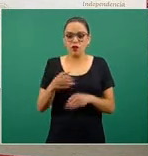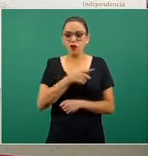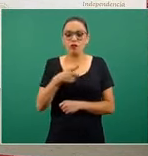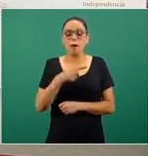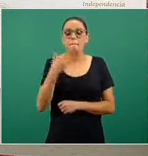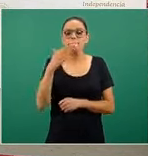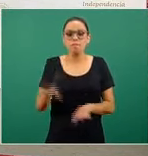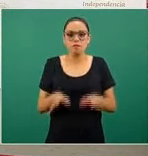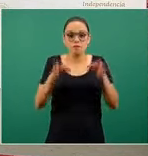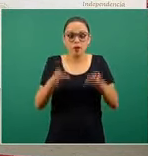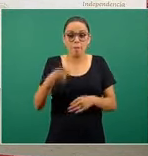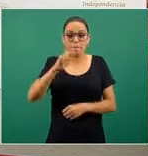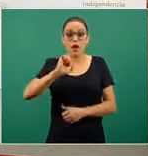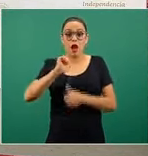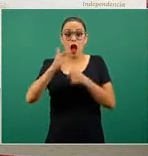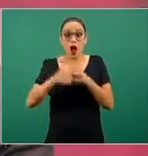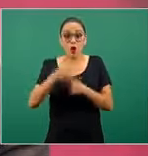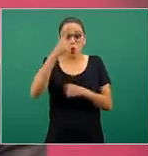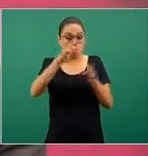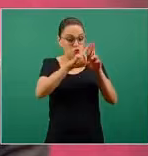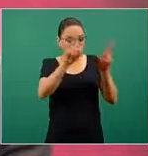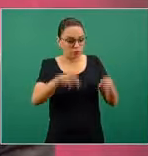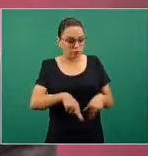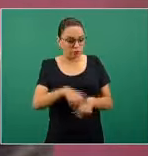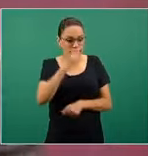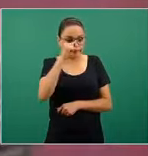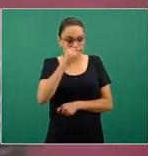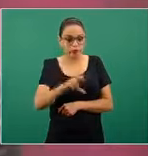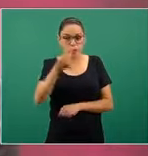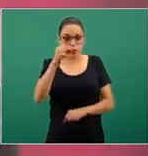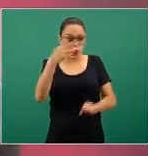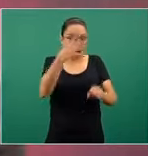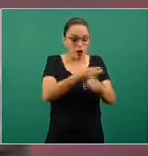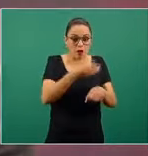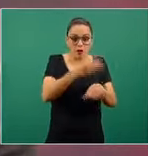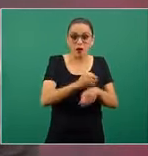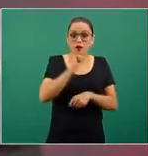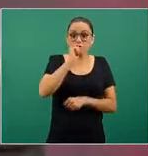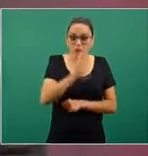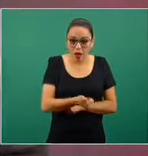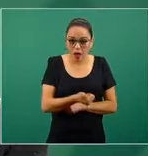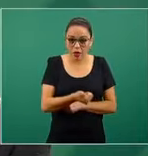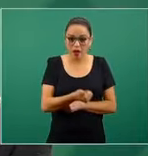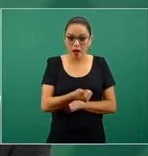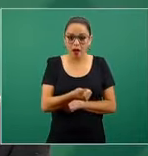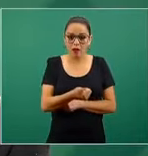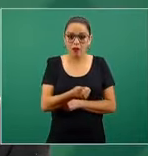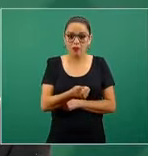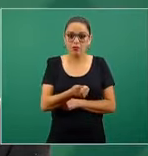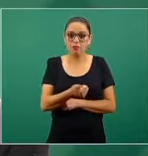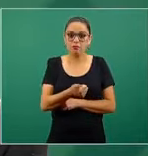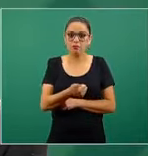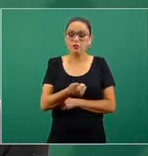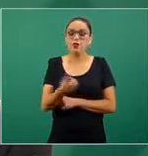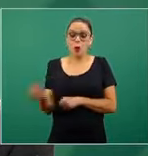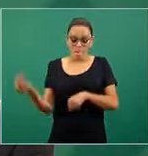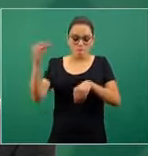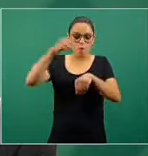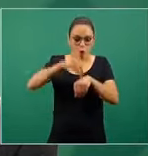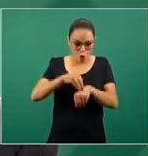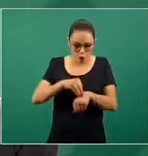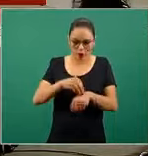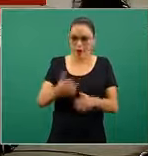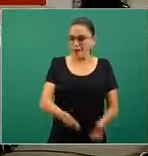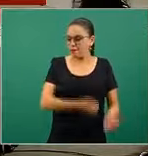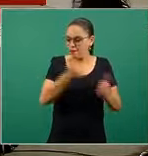si empieza a fallar un refrigerador, no lo reparan, instalan un refrigerador pero no está completamente bien instalado, hay